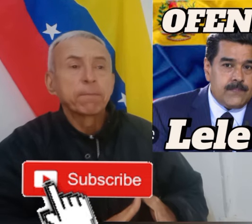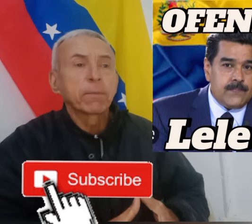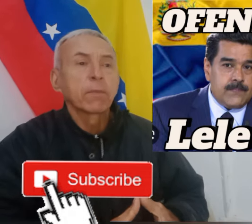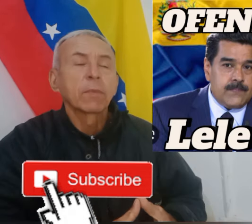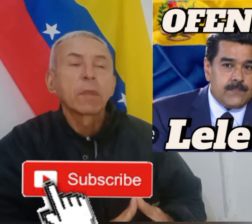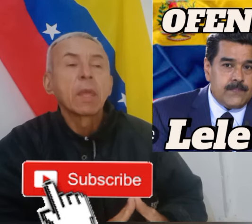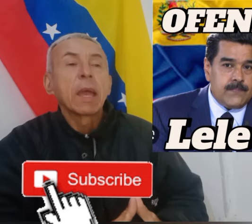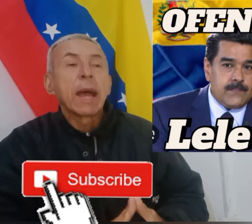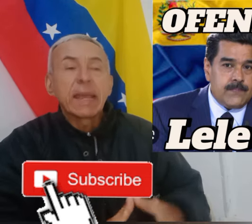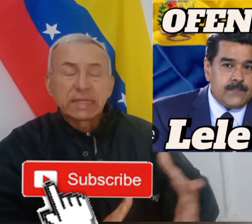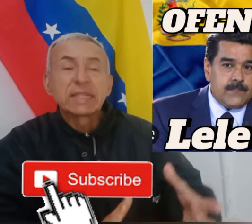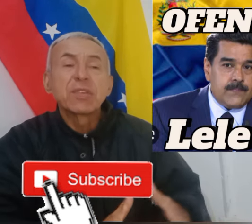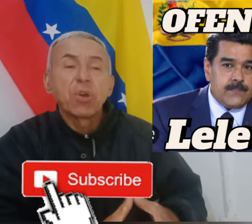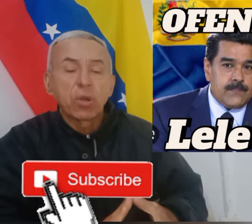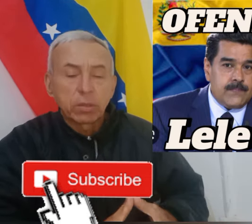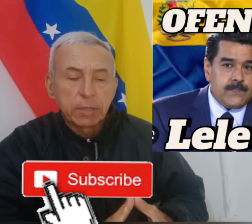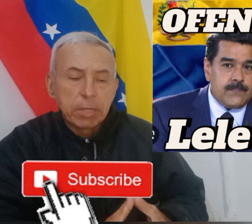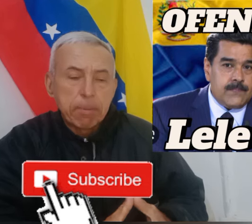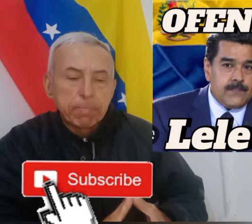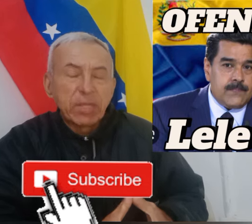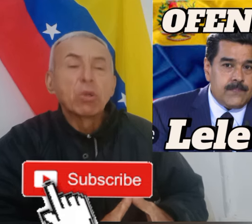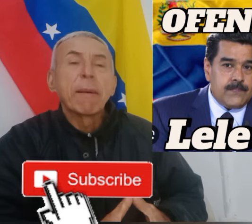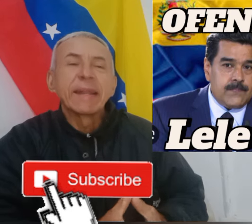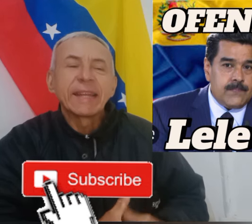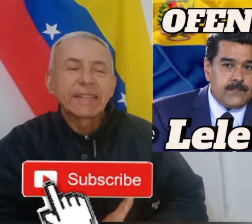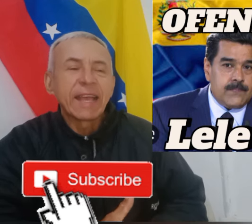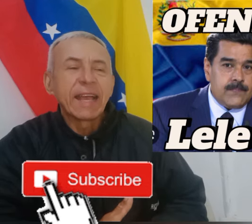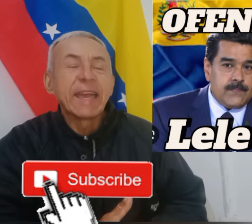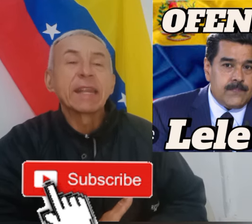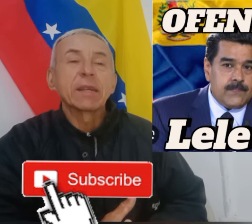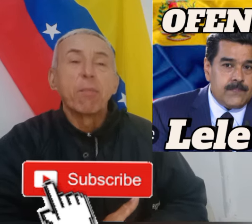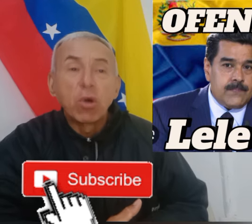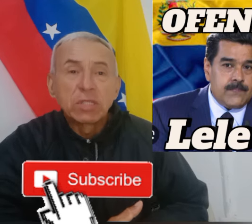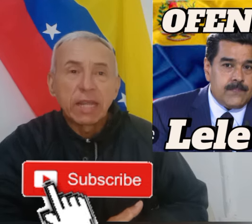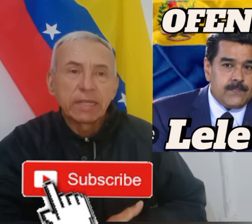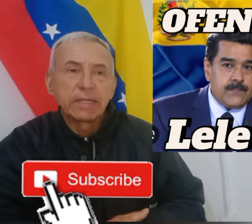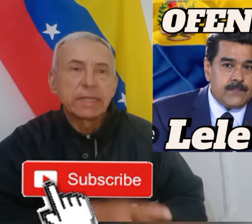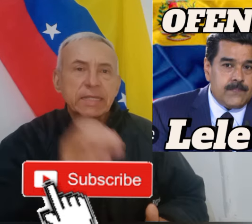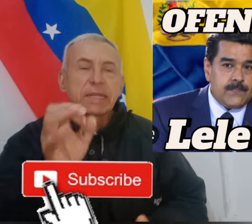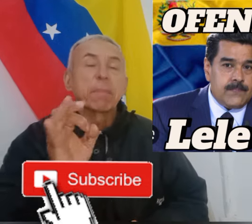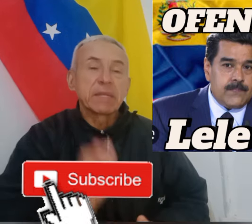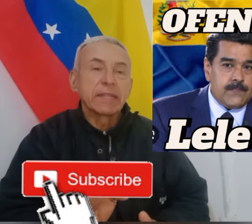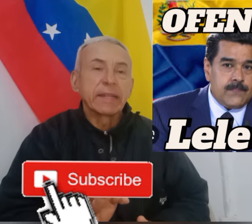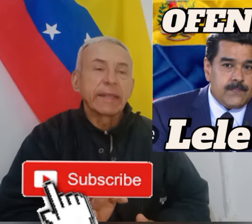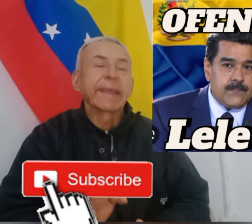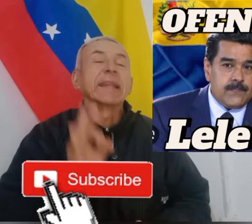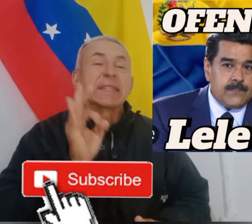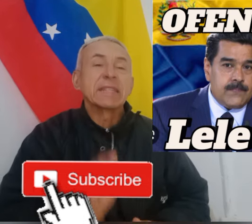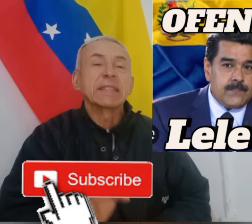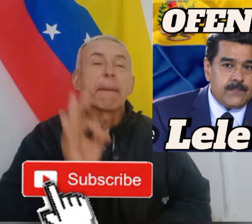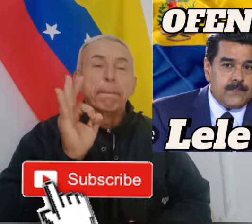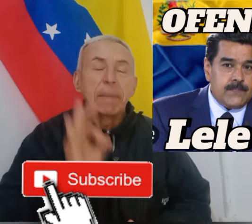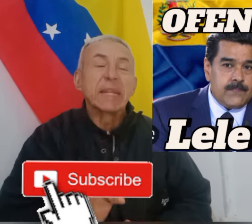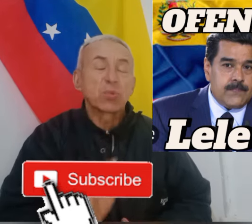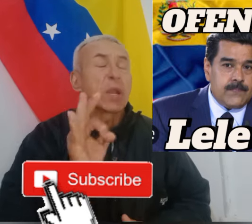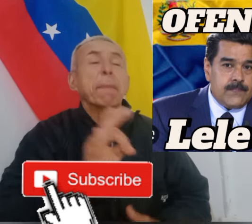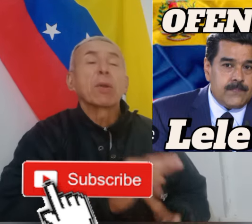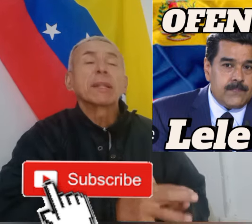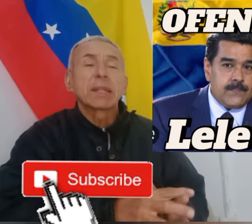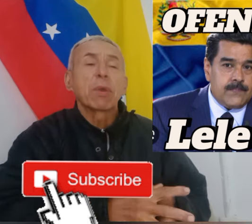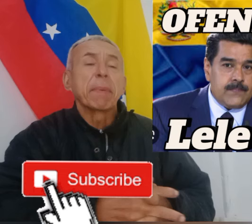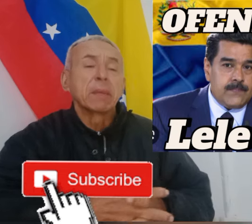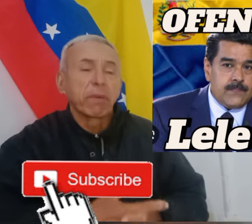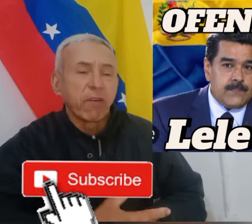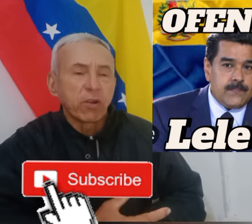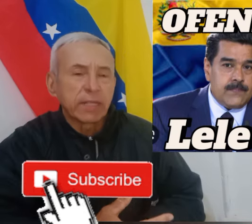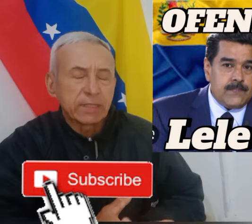dirige a este señor de una manera tan hermosa. Ese es el presidente que necesita Venezuela. Pero